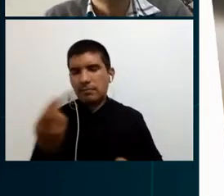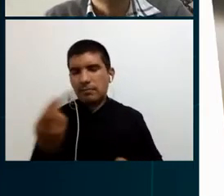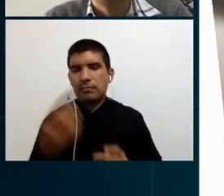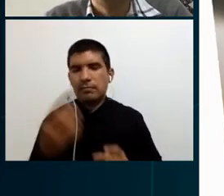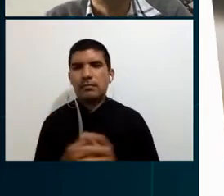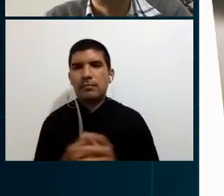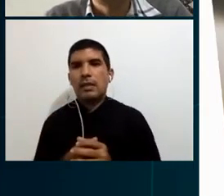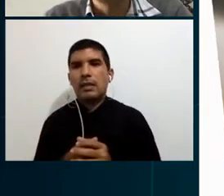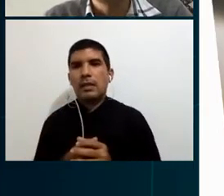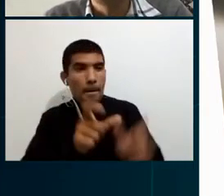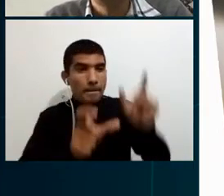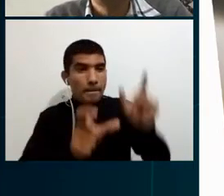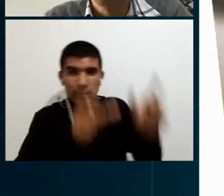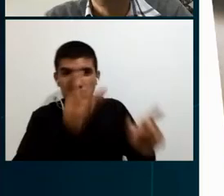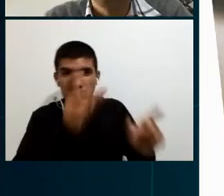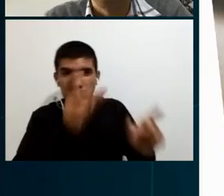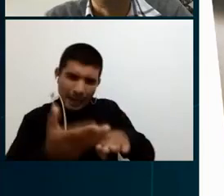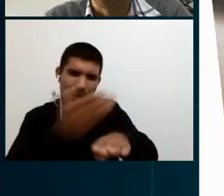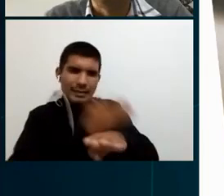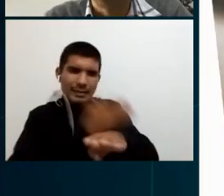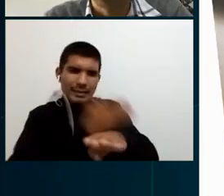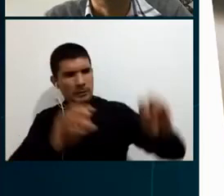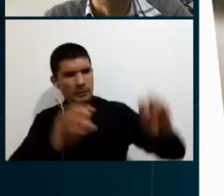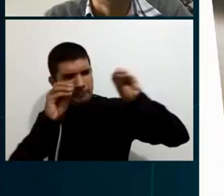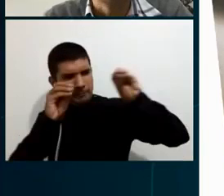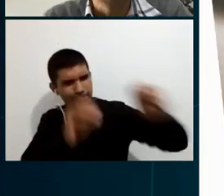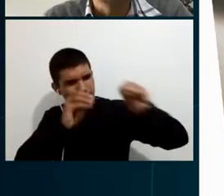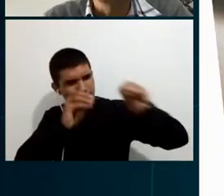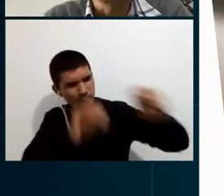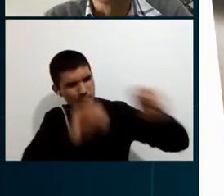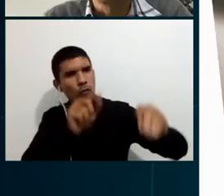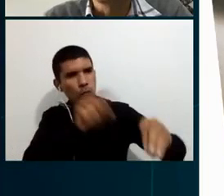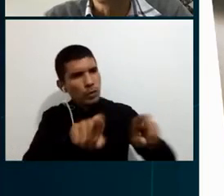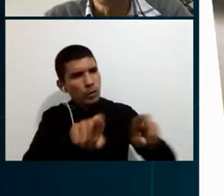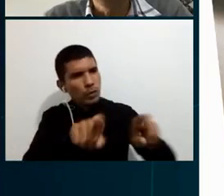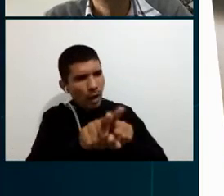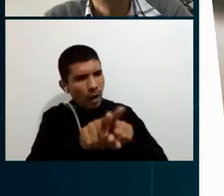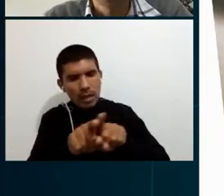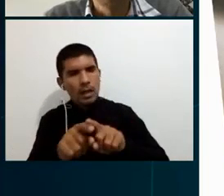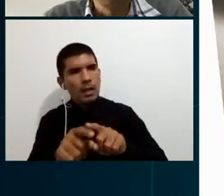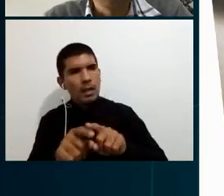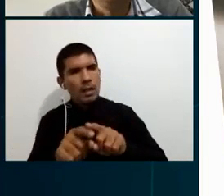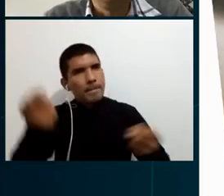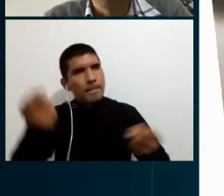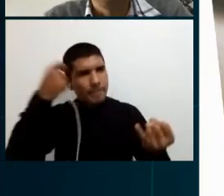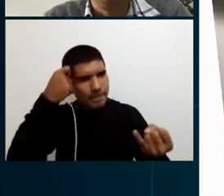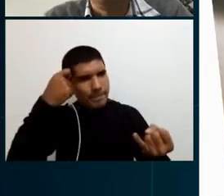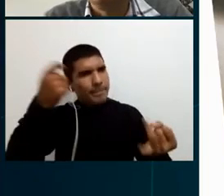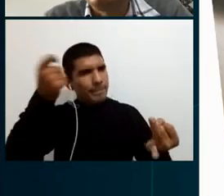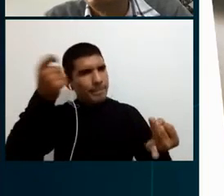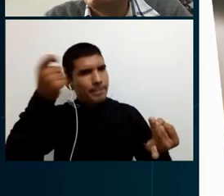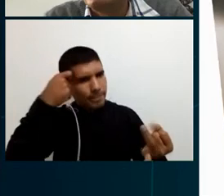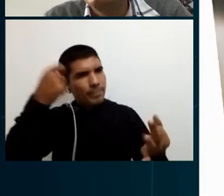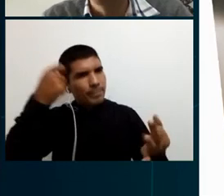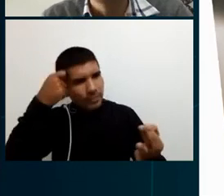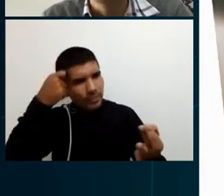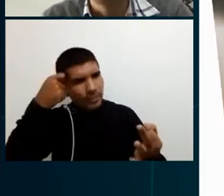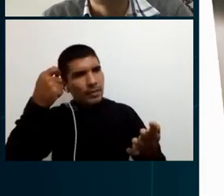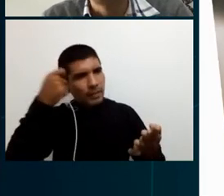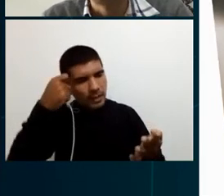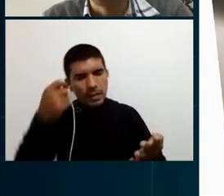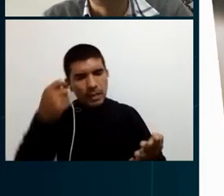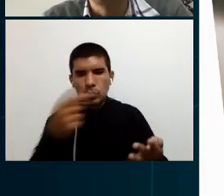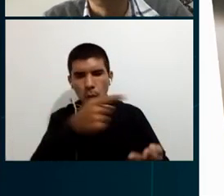muy simples o muy repetitivas, aprendamos a automatizarlas. Esto aplica en este negocio y en